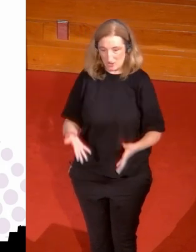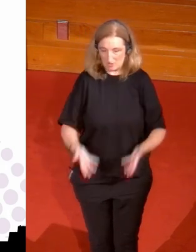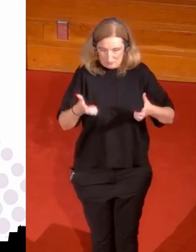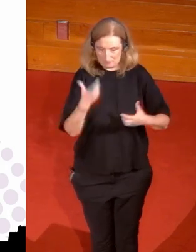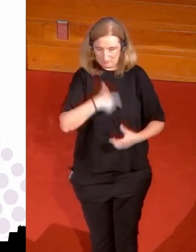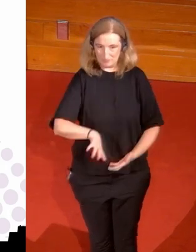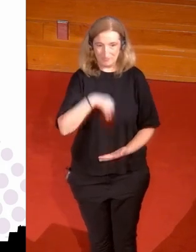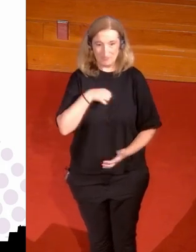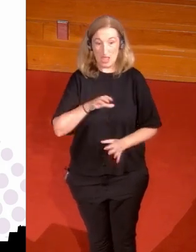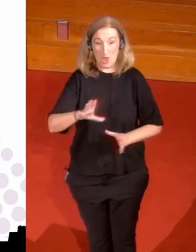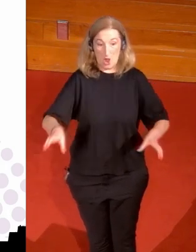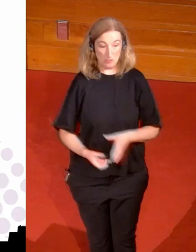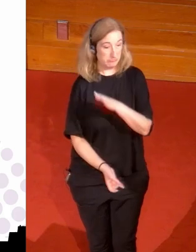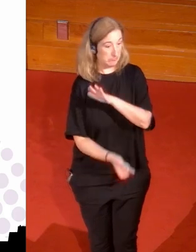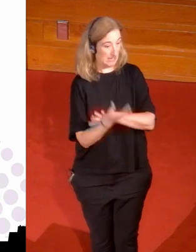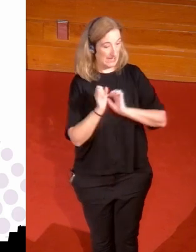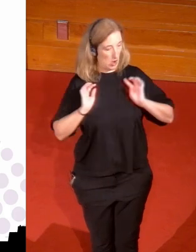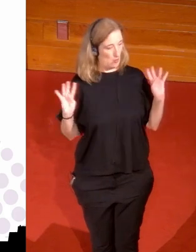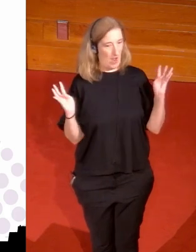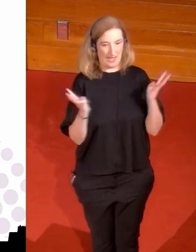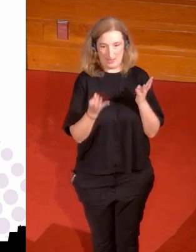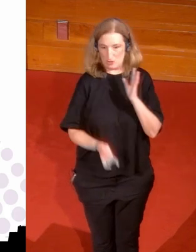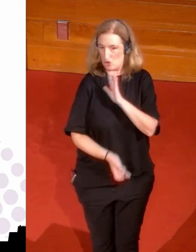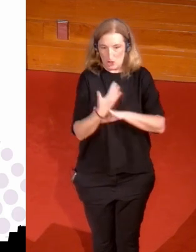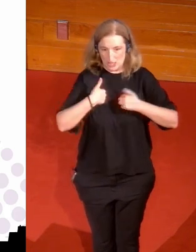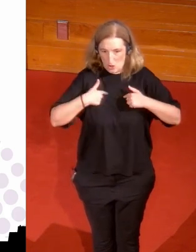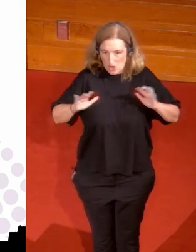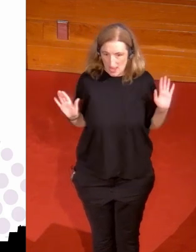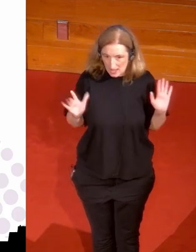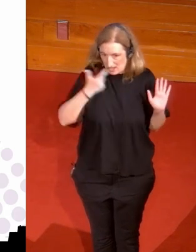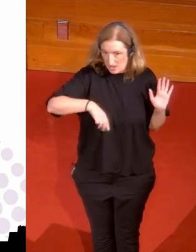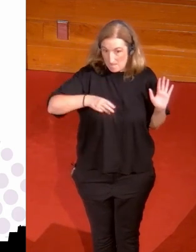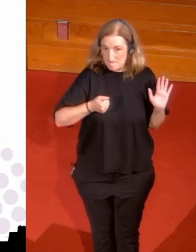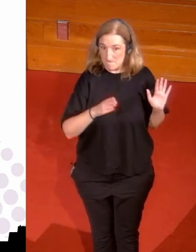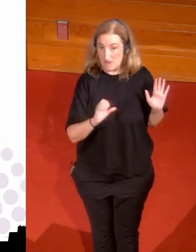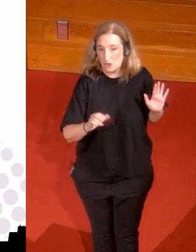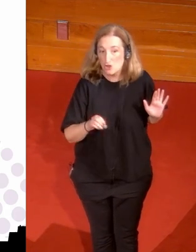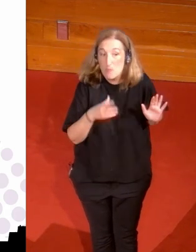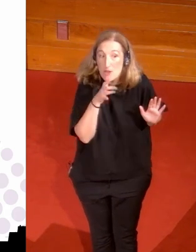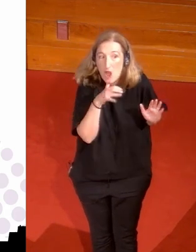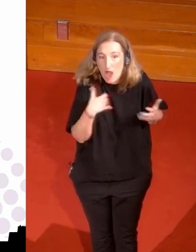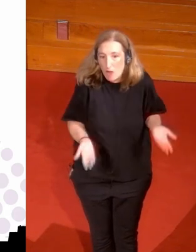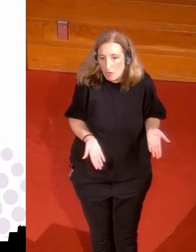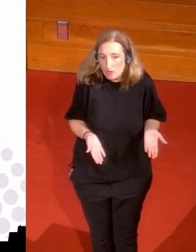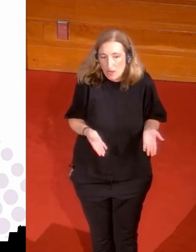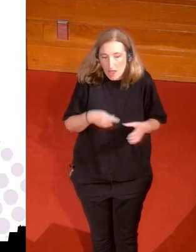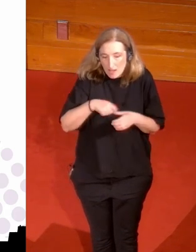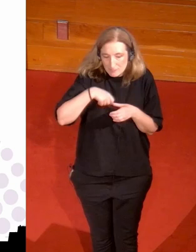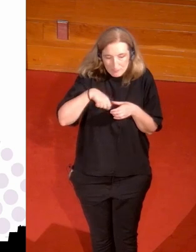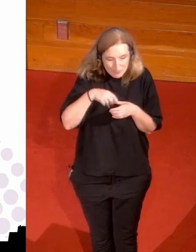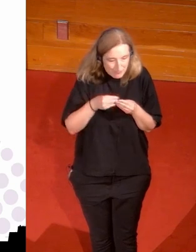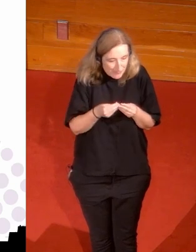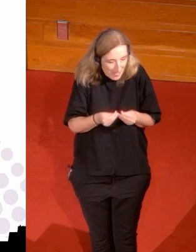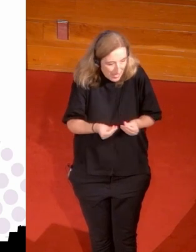entonces montó un partido a su alrededor pero ahora de repente eso como un azucarillo o sea creo allí